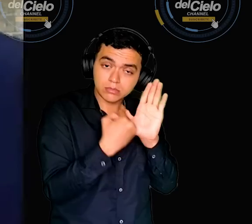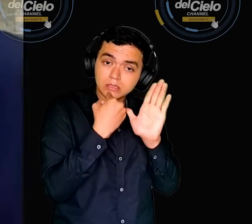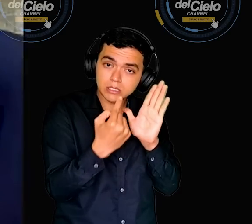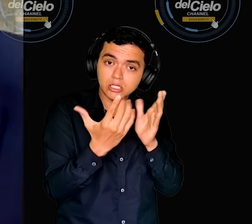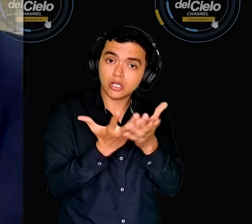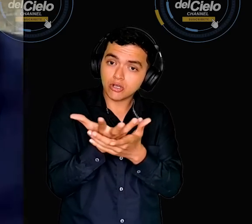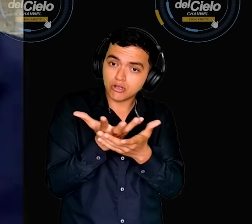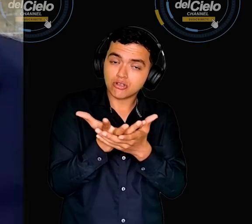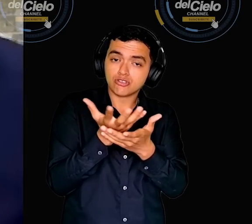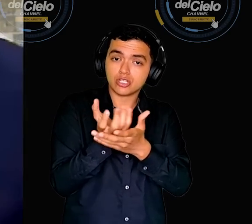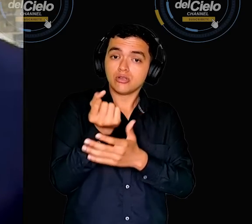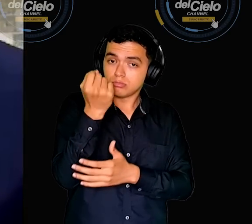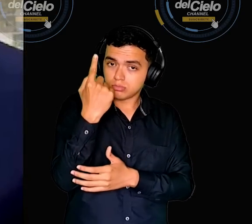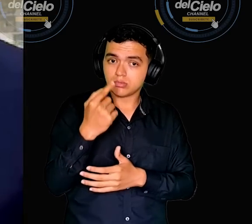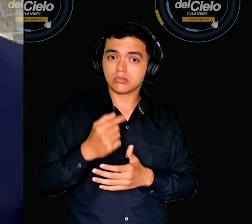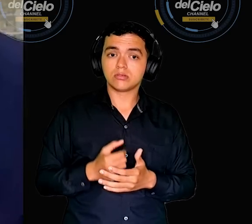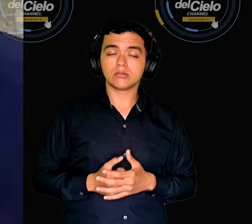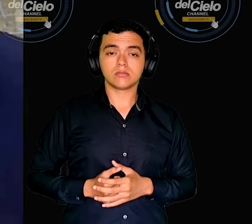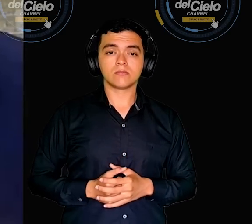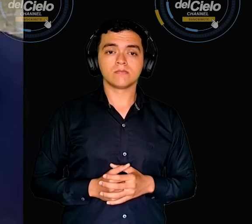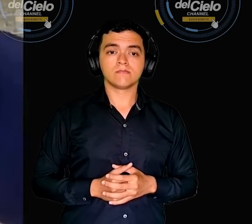revólver o se dan de puñetazos.